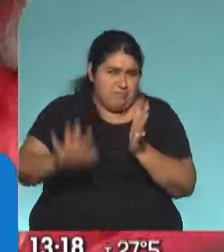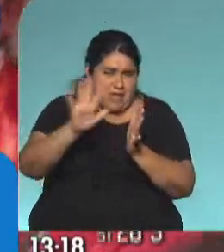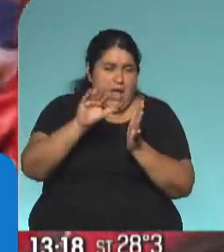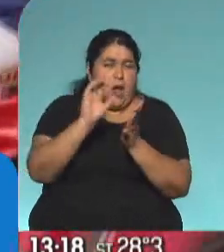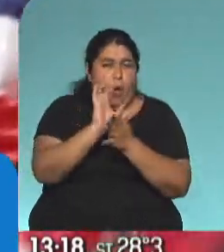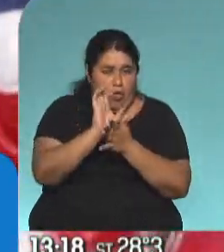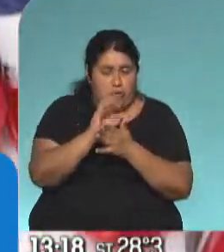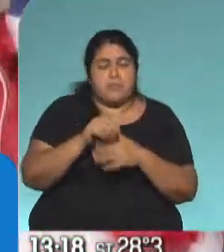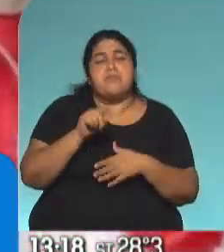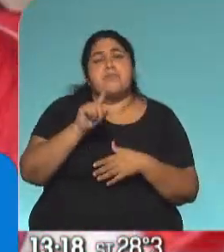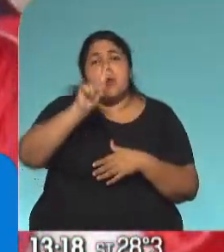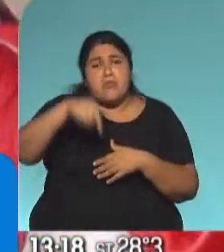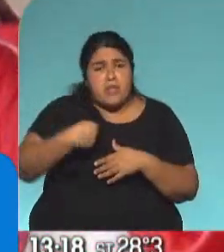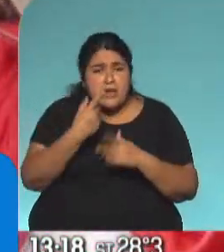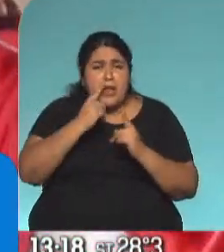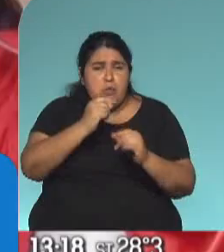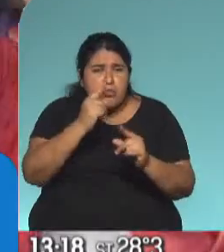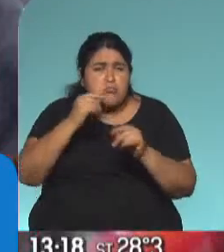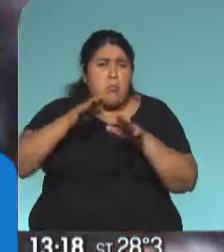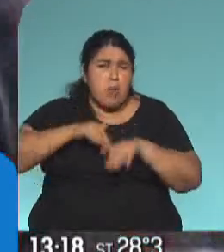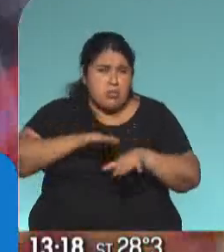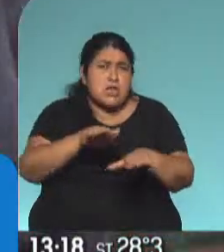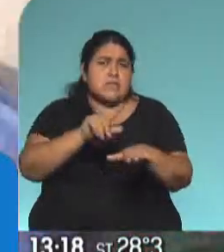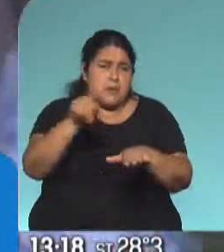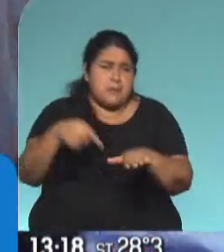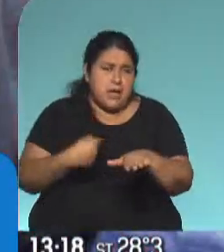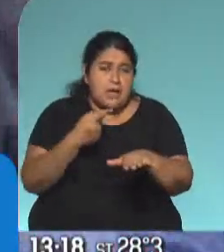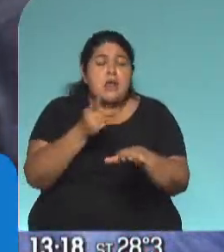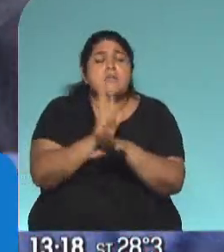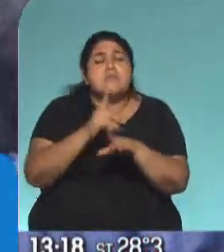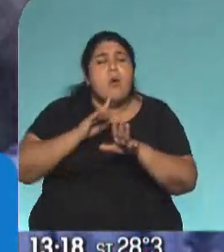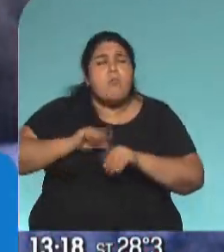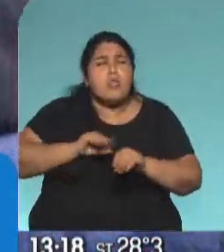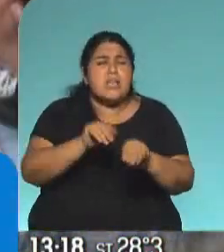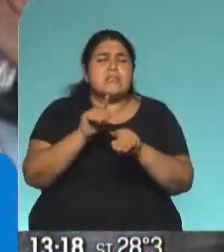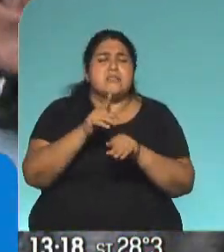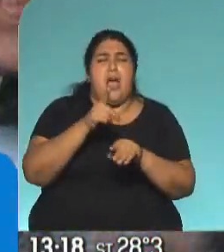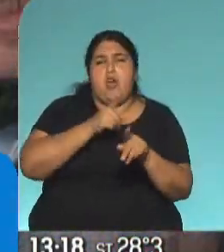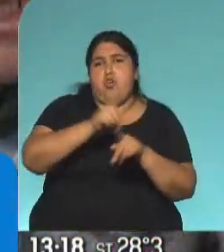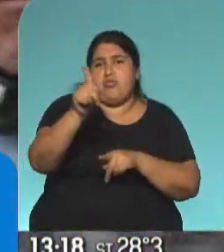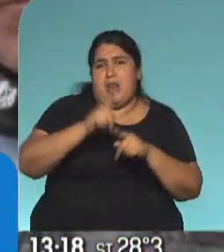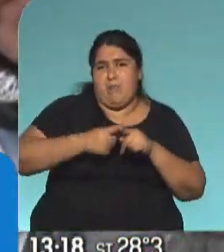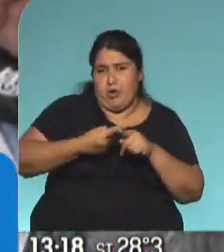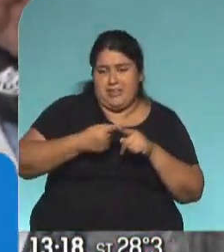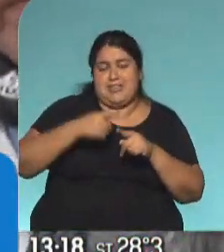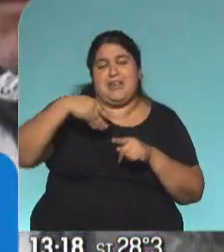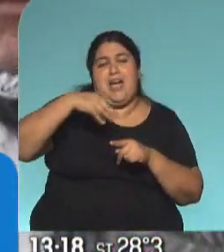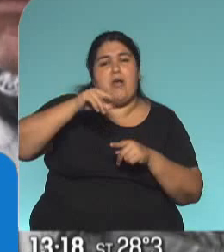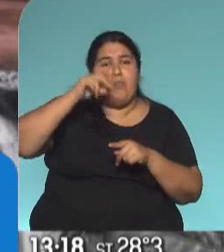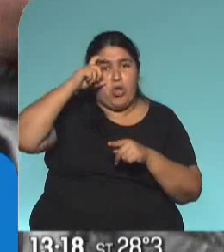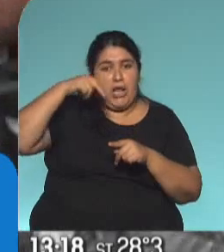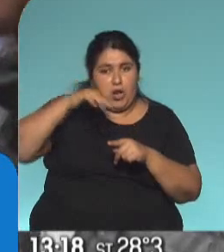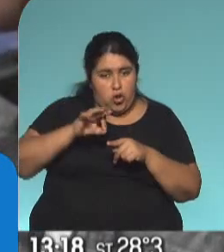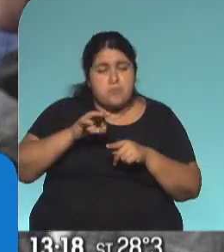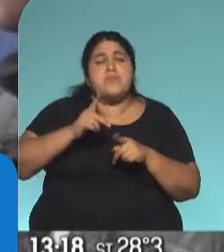con la manifestación, tiene que ver con esas protestas que fueron en contra de la política de Lenín Moreno y también